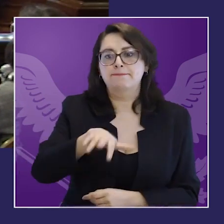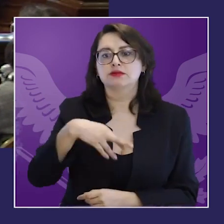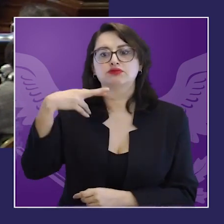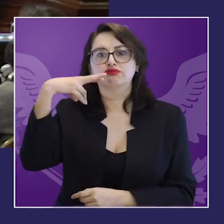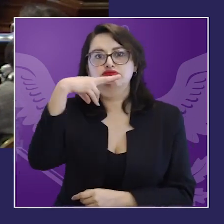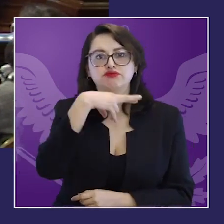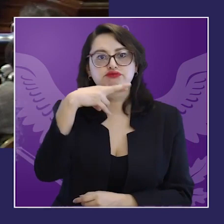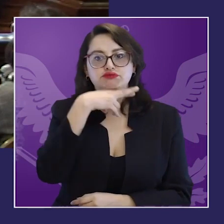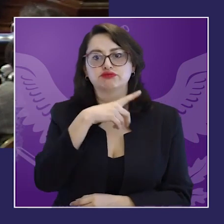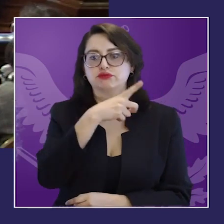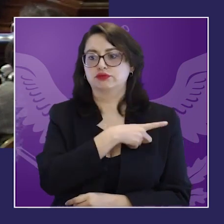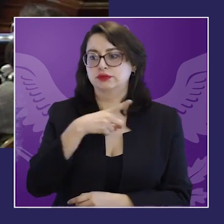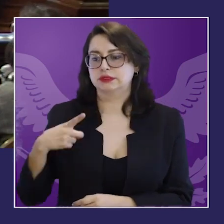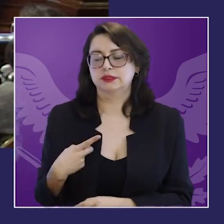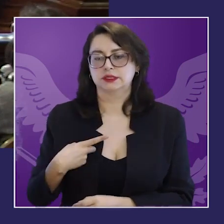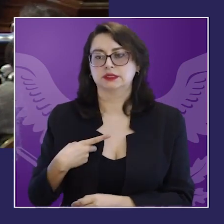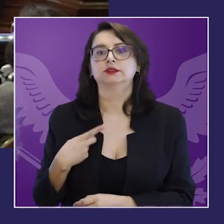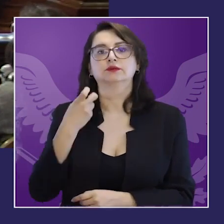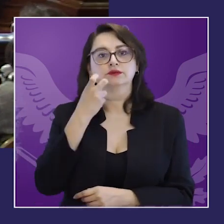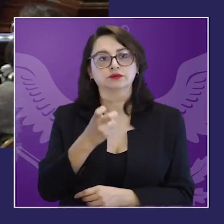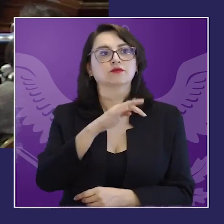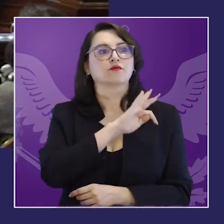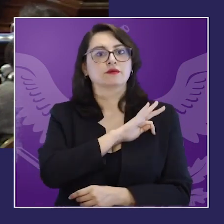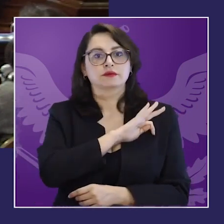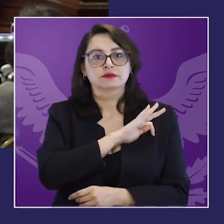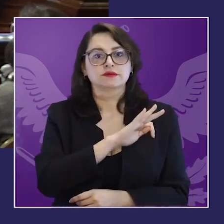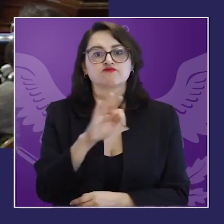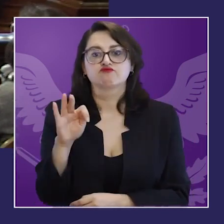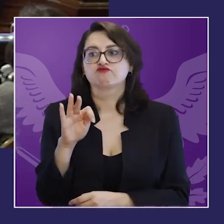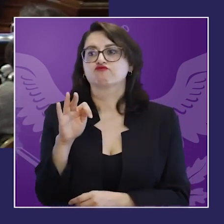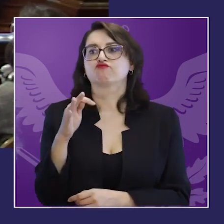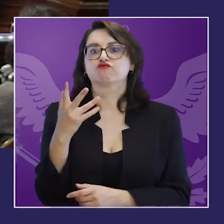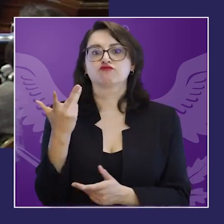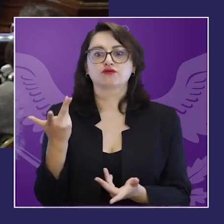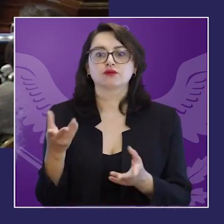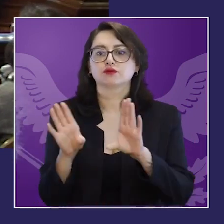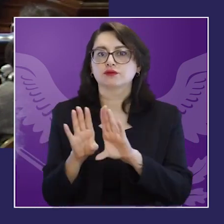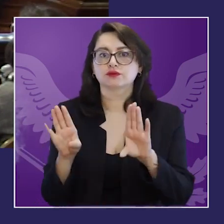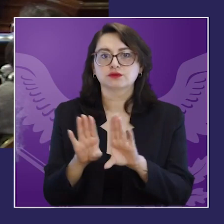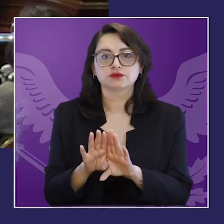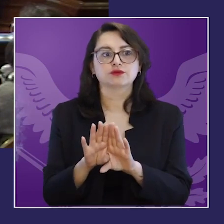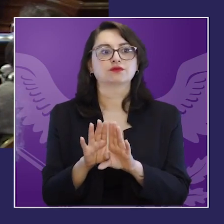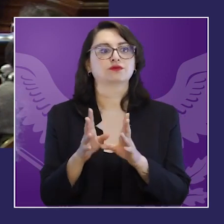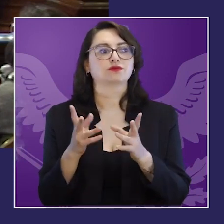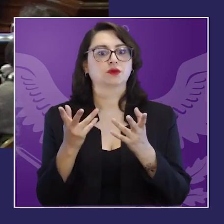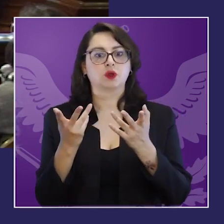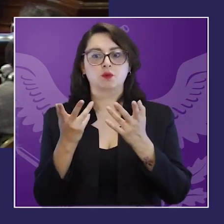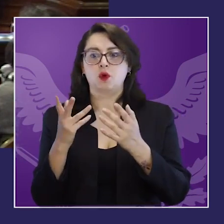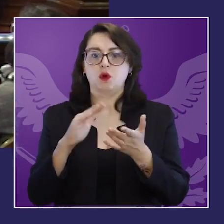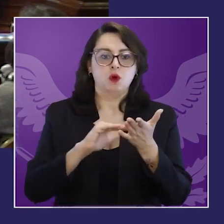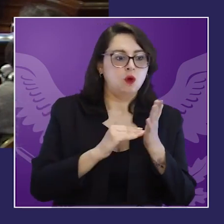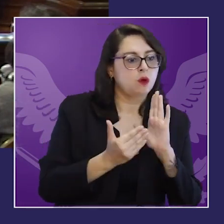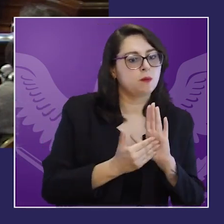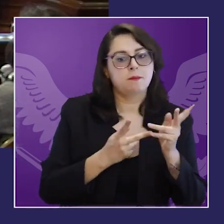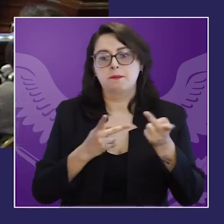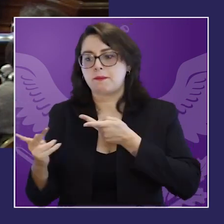de lograr que esa búsqueda sea inmediata, que sea eficaz. Y esto puede darse a